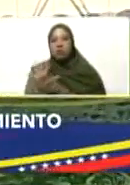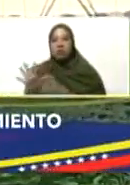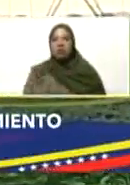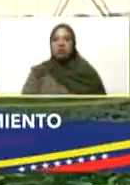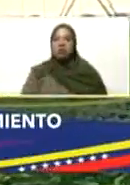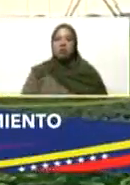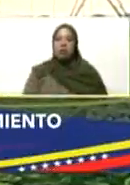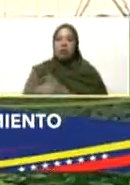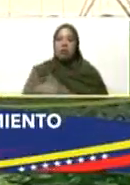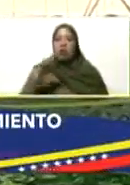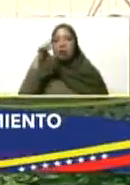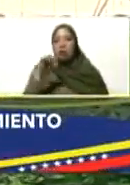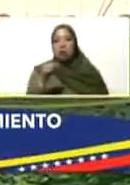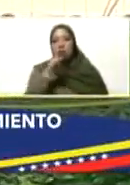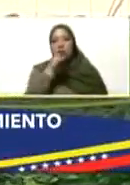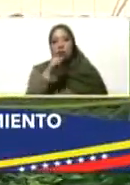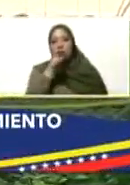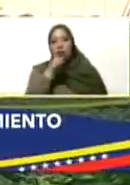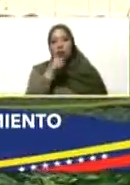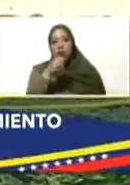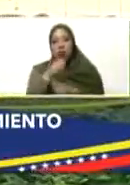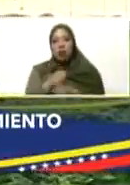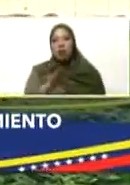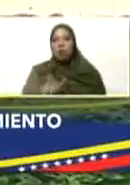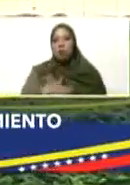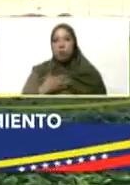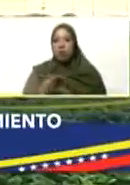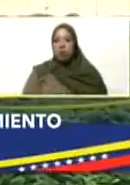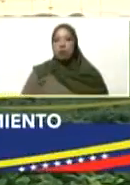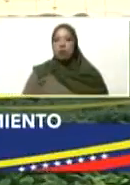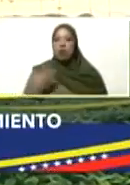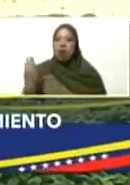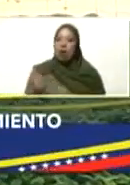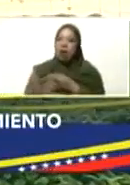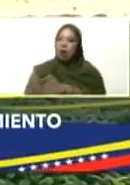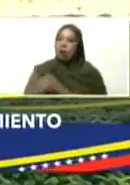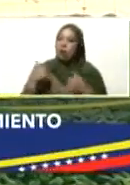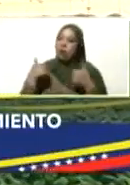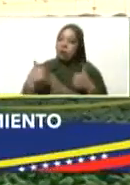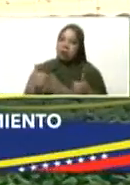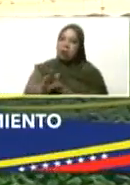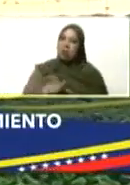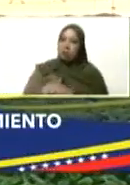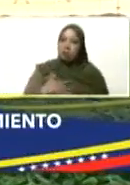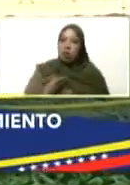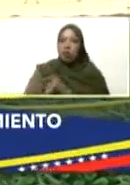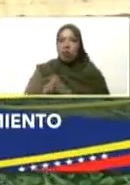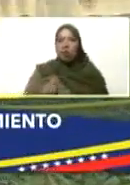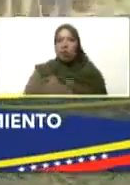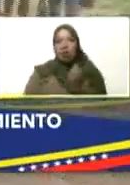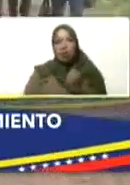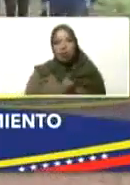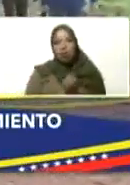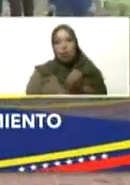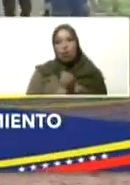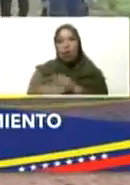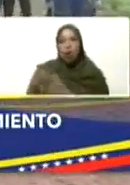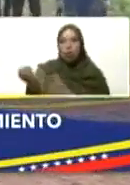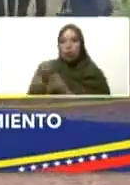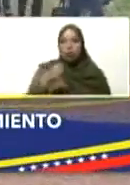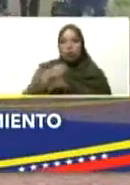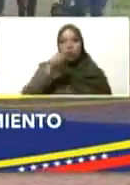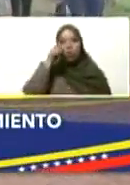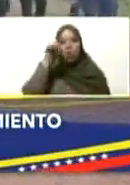Esto es una pequeña muestra, presidente, de que sí es posible hacer las cosas bien, de que sí es posible que sigamos apostando cada vez más al